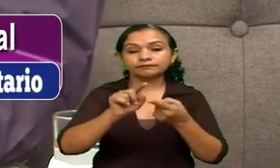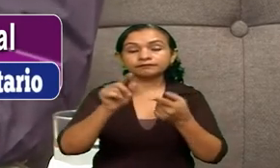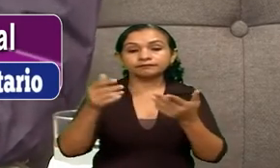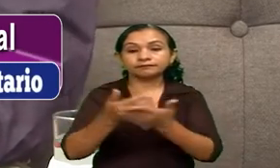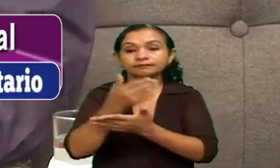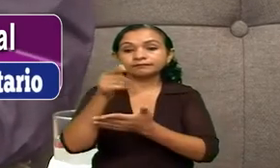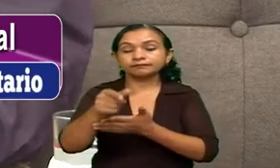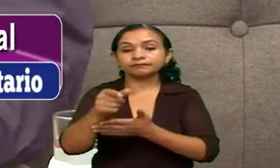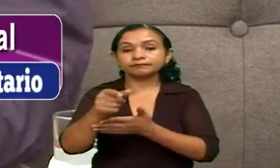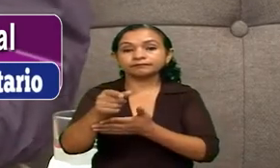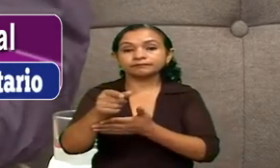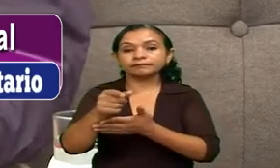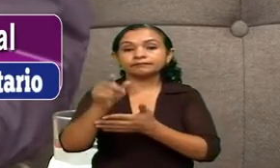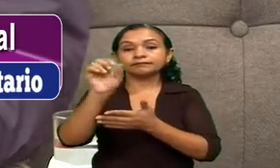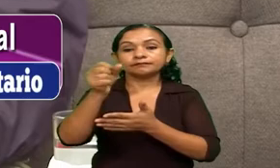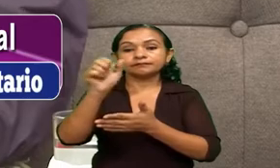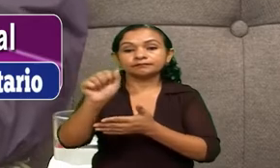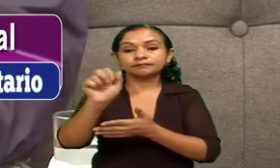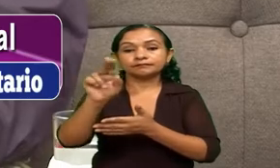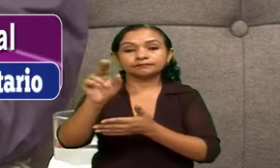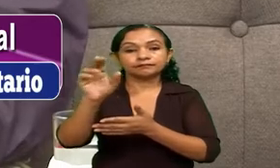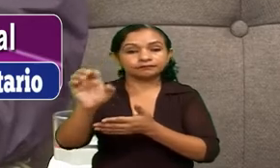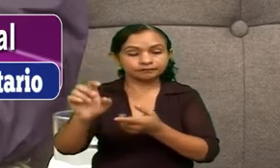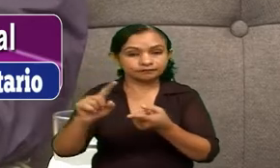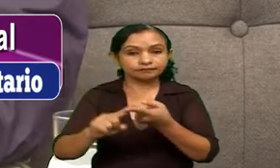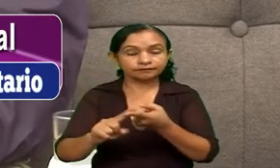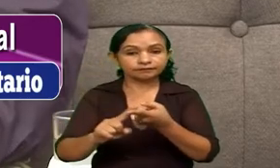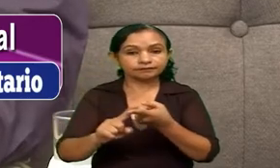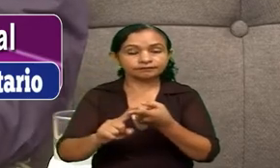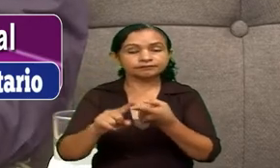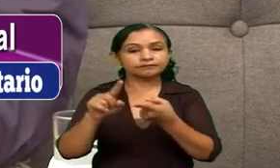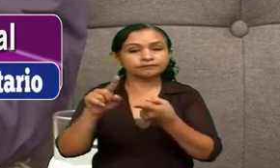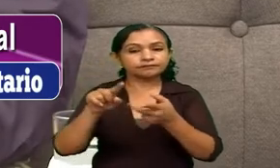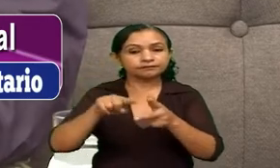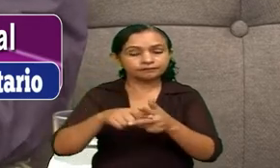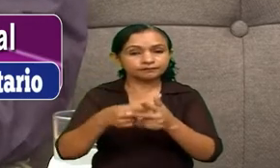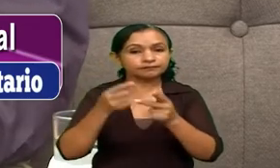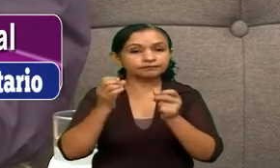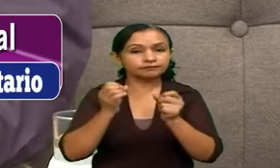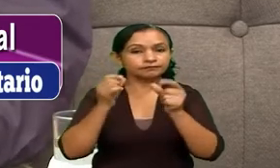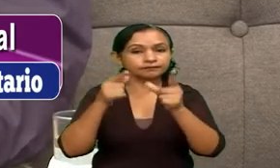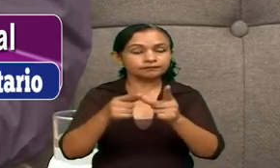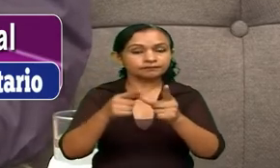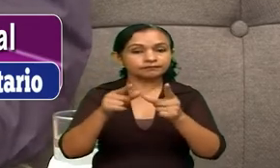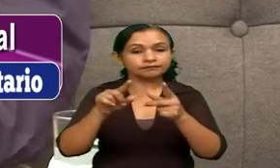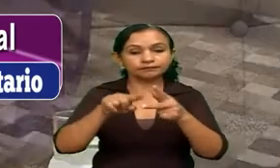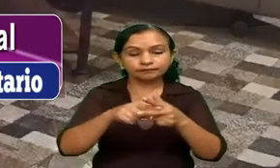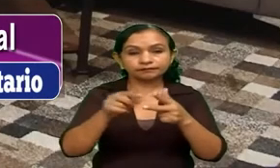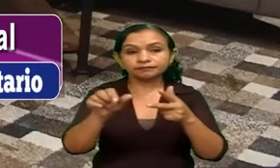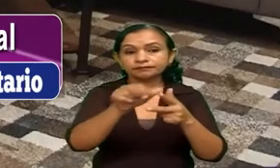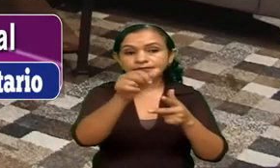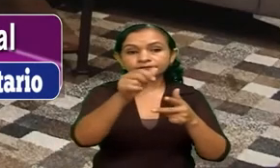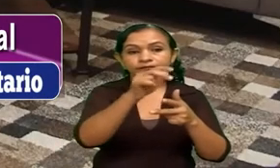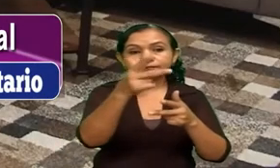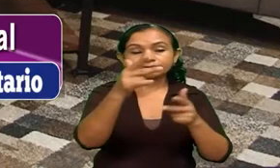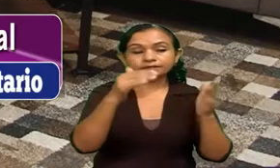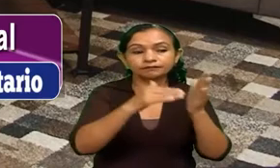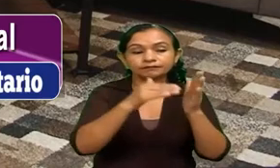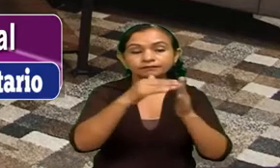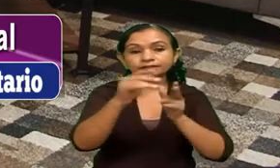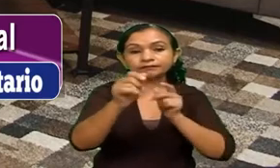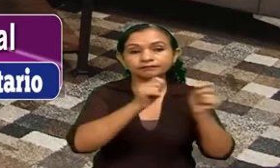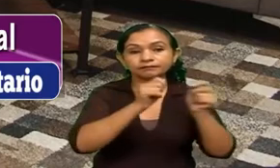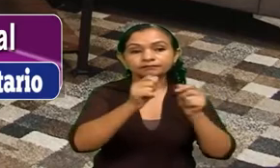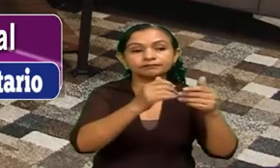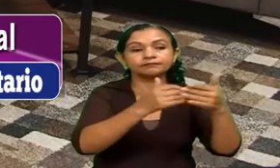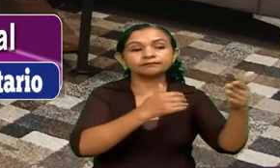para conectarse con el Sauce. A inicios de octubre tenemos otra licitación de 8 millones de dólares,